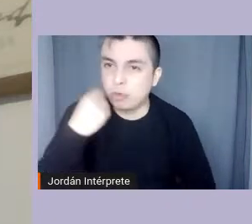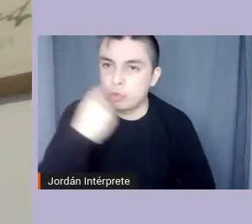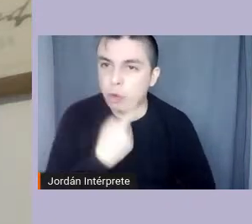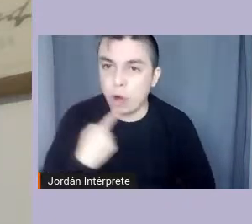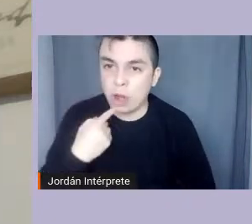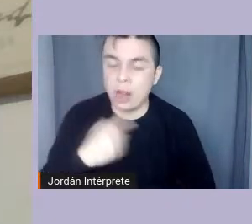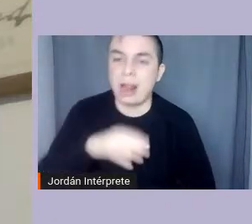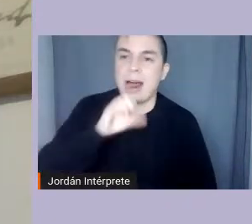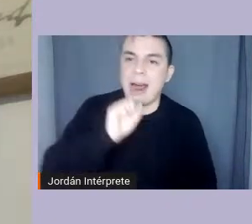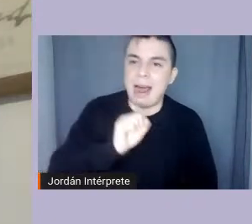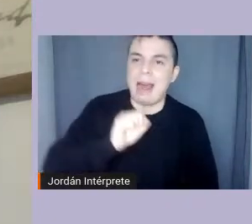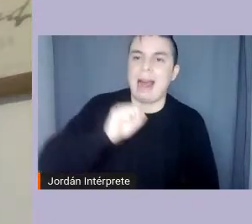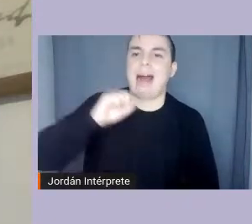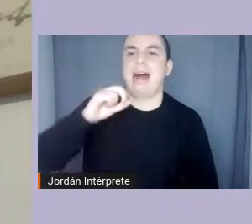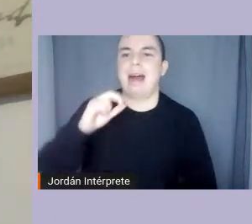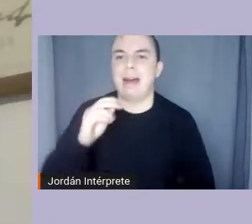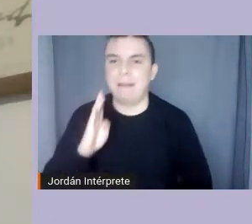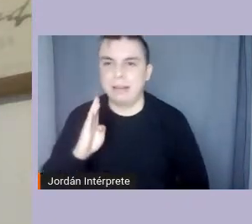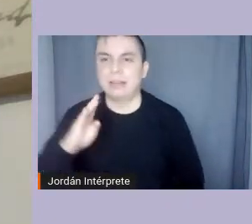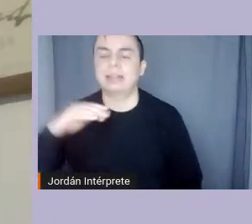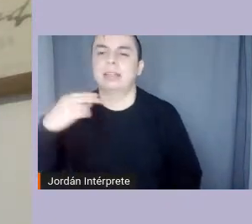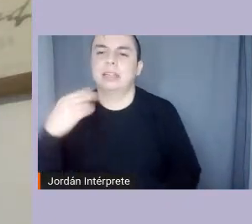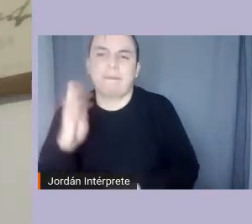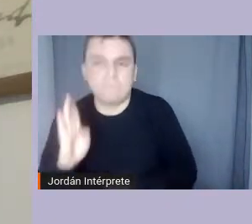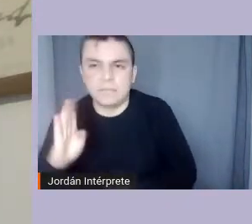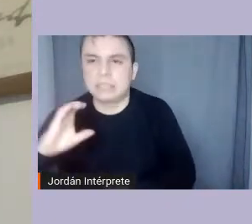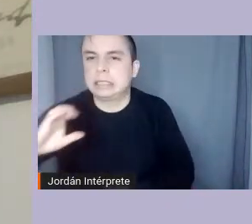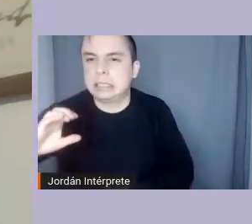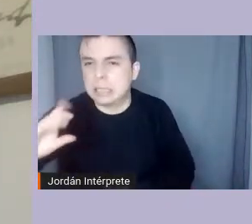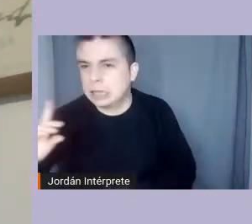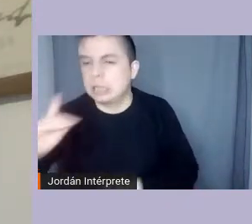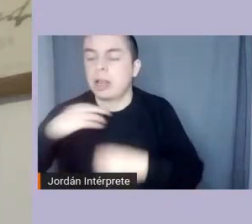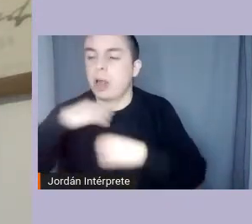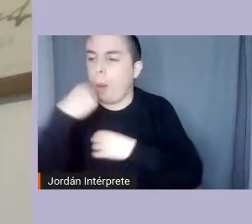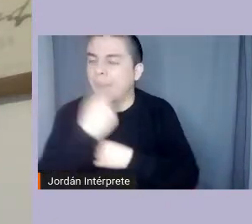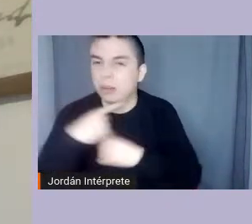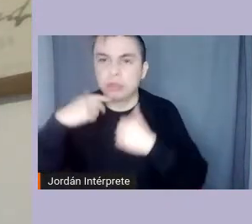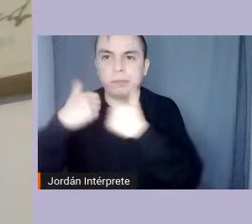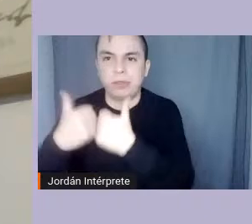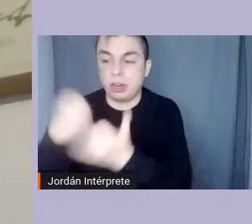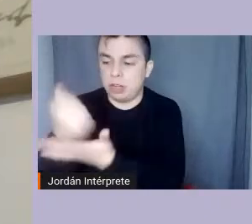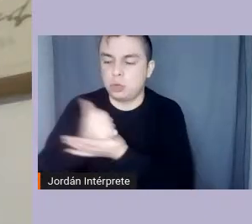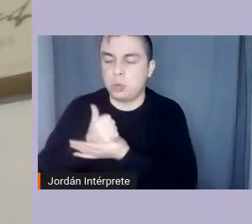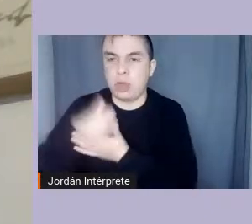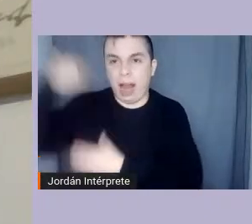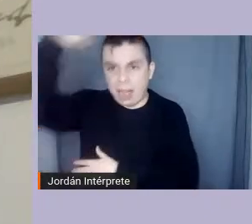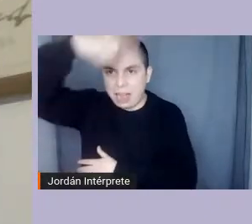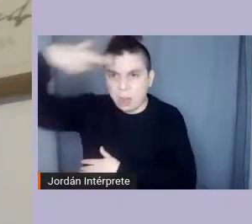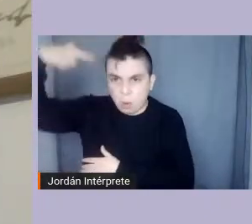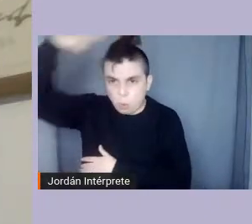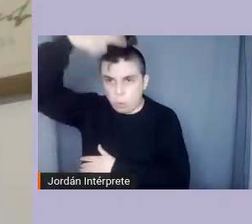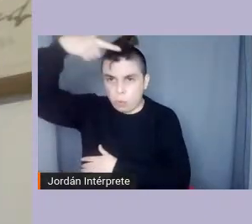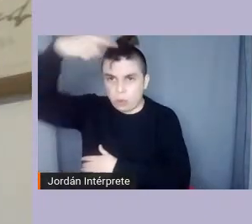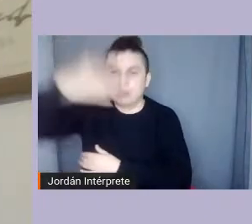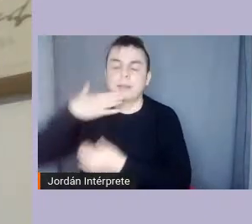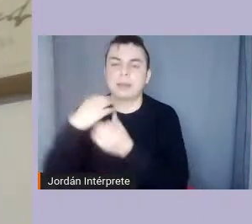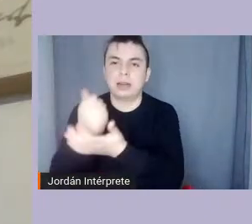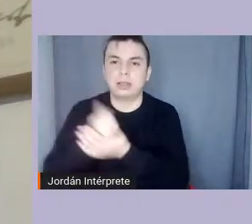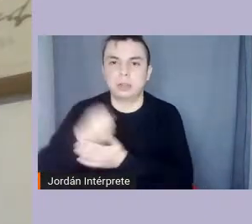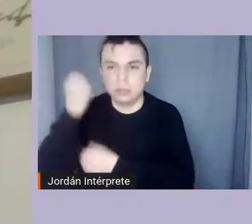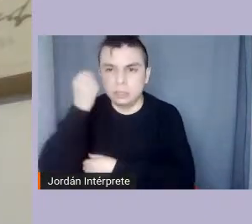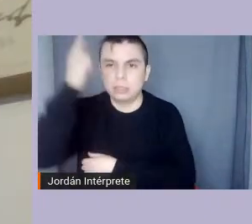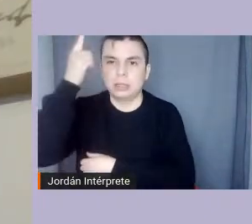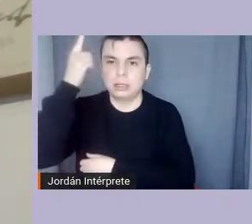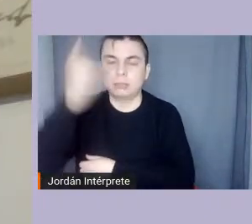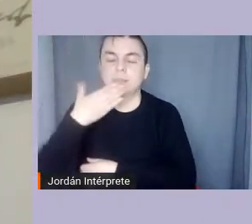vocales. Por lo tanto, ayuda al lenguaje. Trabaja la comprensión de este también, trabaja la correcta